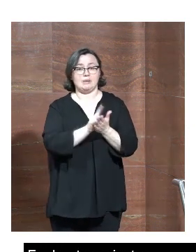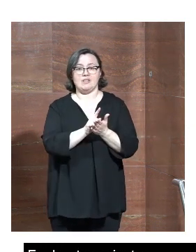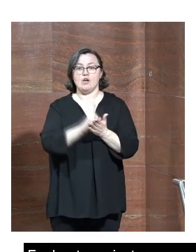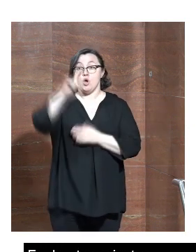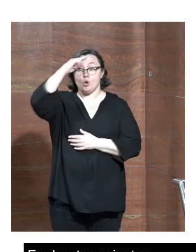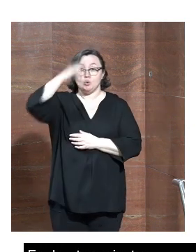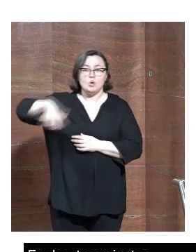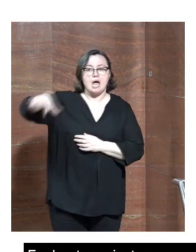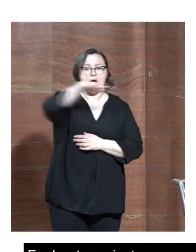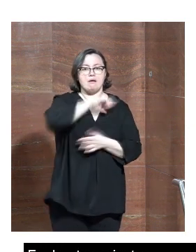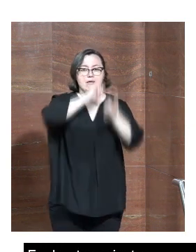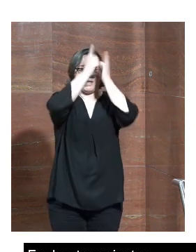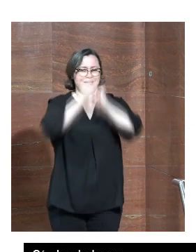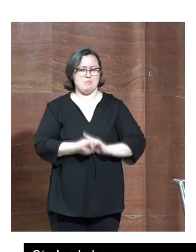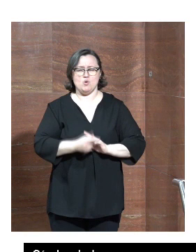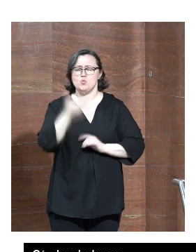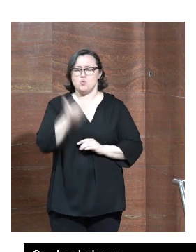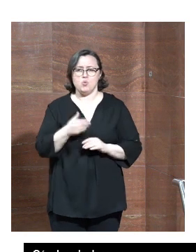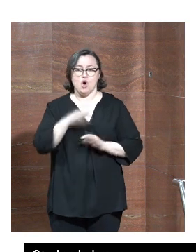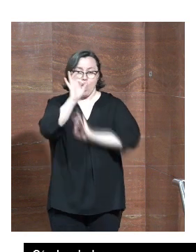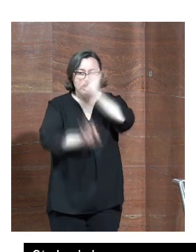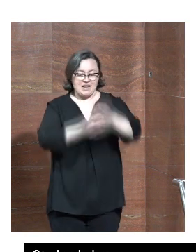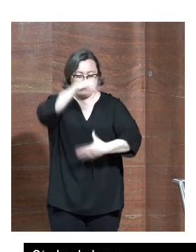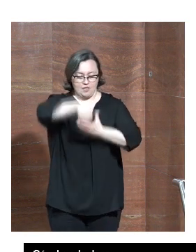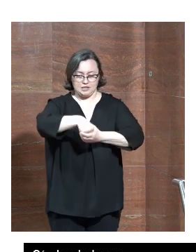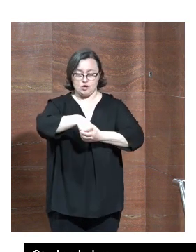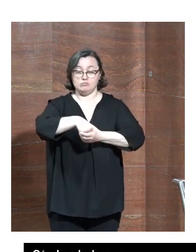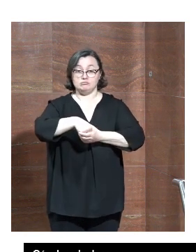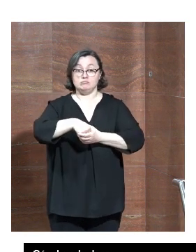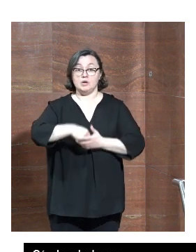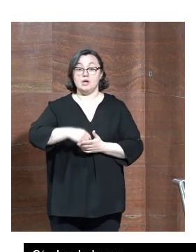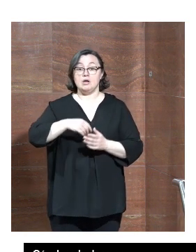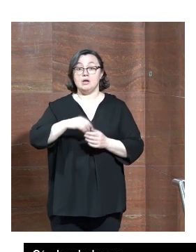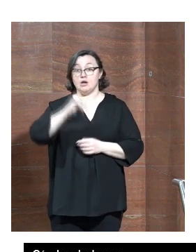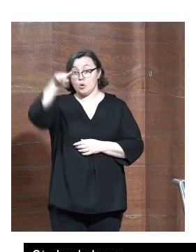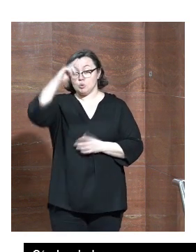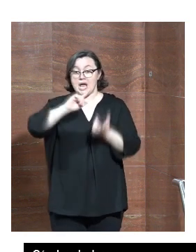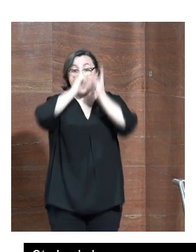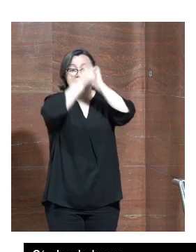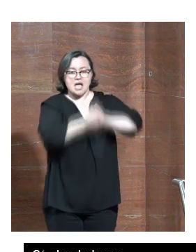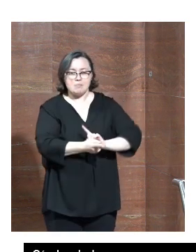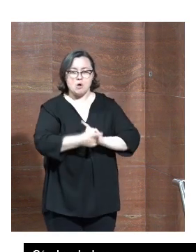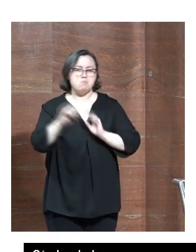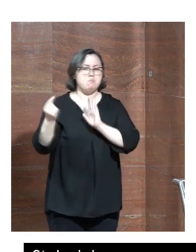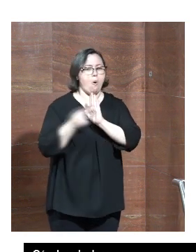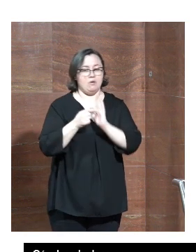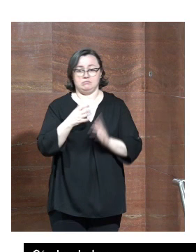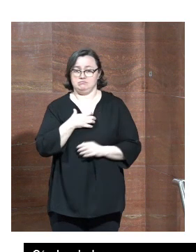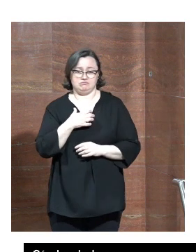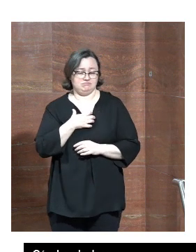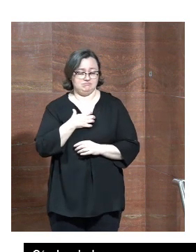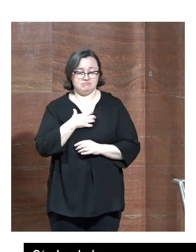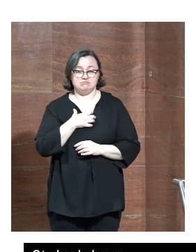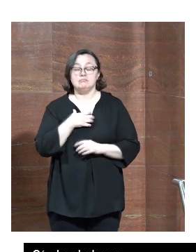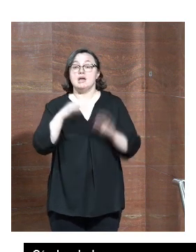cambio cultural, que es tan importante dentro de las organizaciones. Y ese cambio cultural pues no ocurre de la noche a la mañana